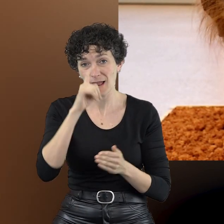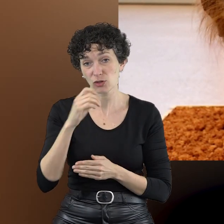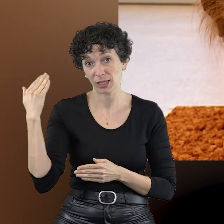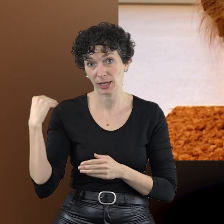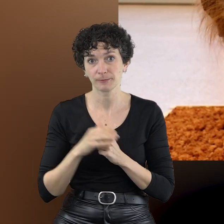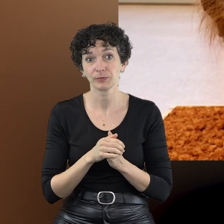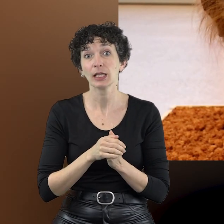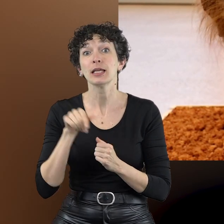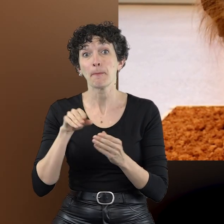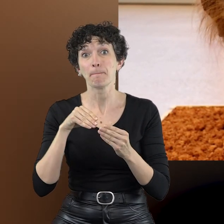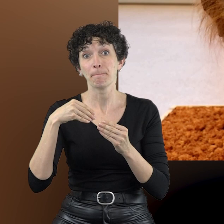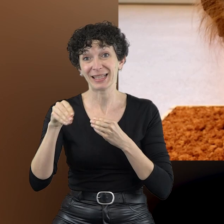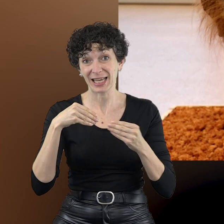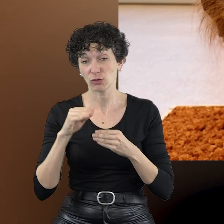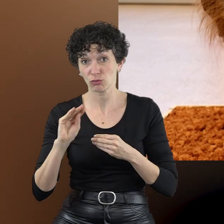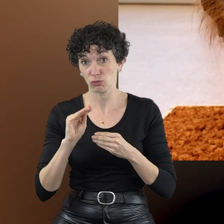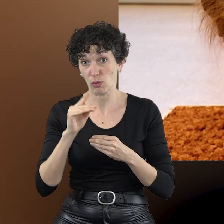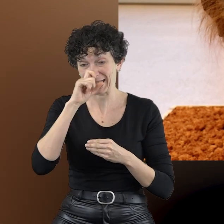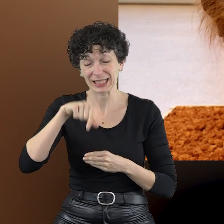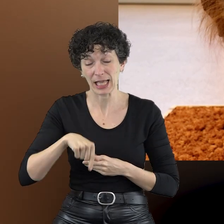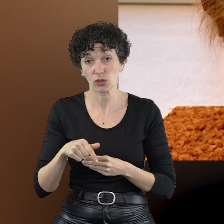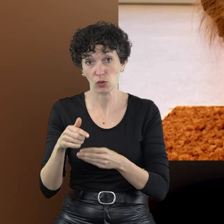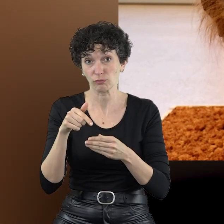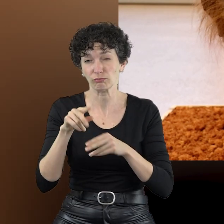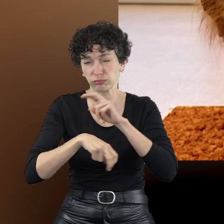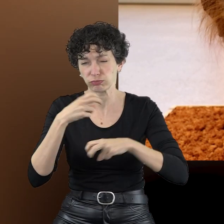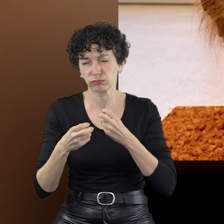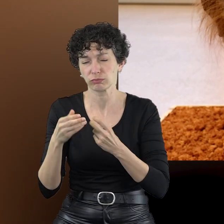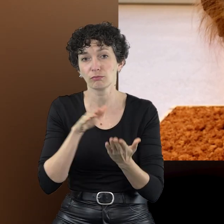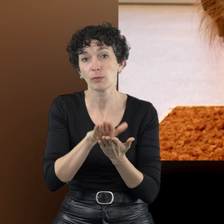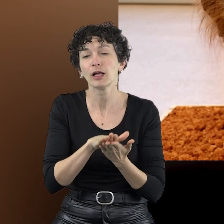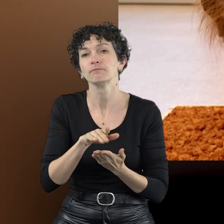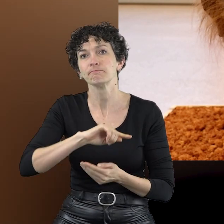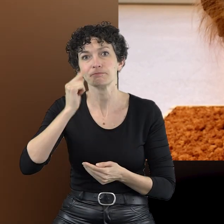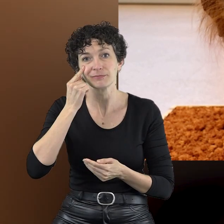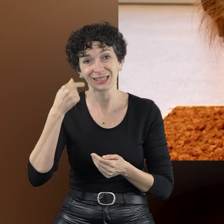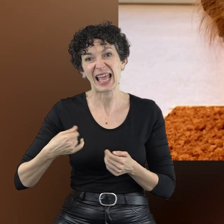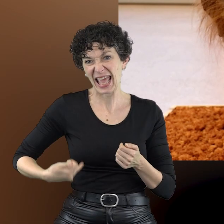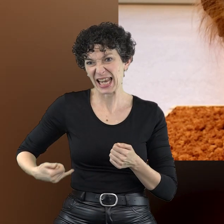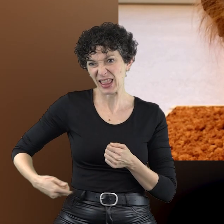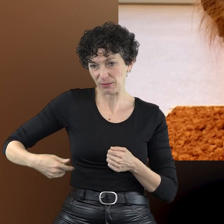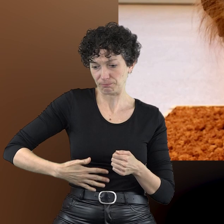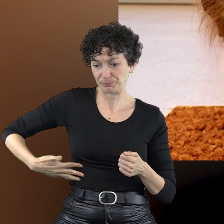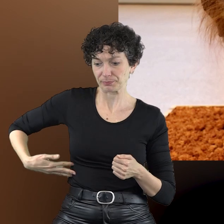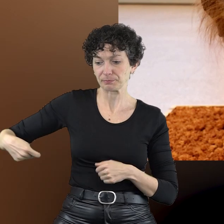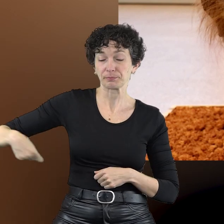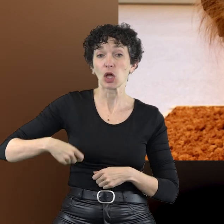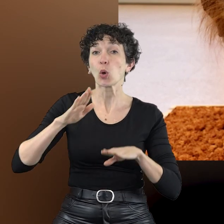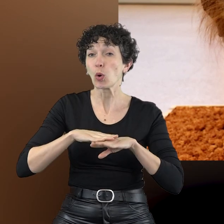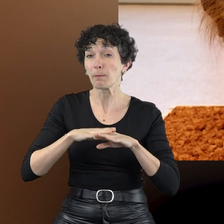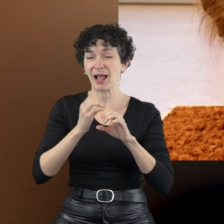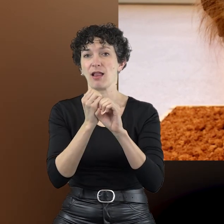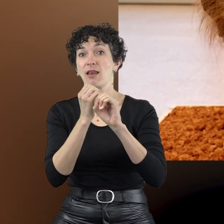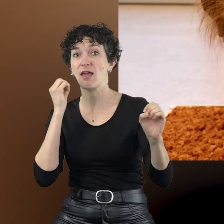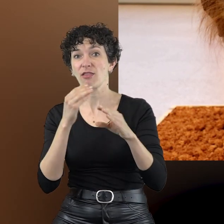de su material, publicada también este año, ha detectado una herida punzante registrada en una costilla y provocada casi con total seguridad por una lanza de